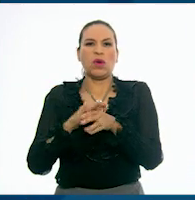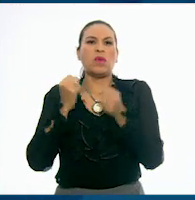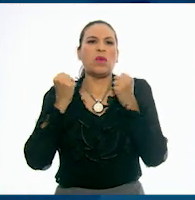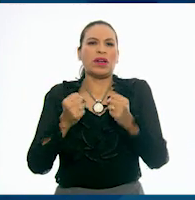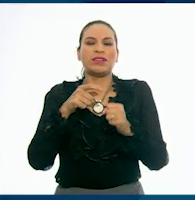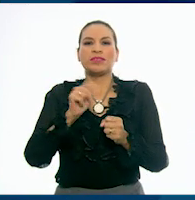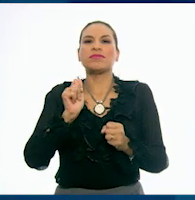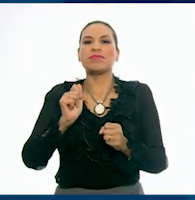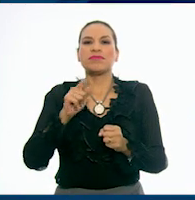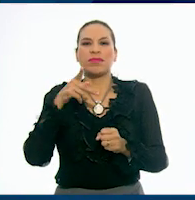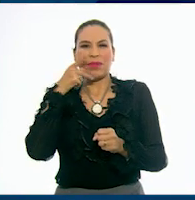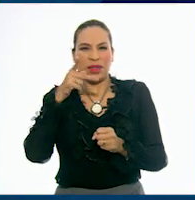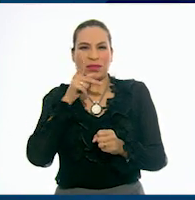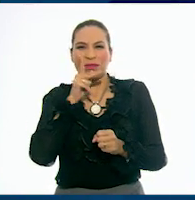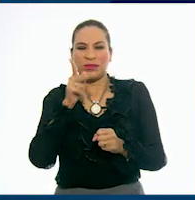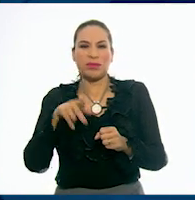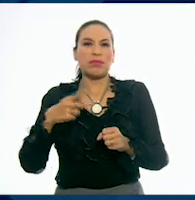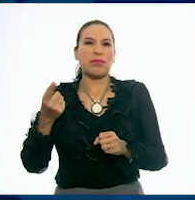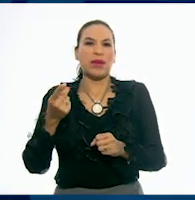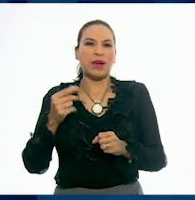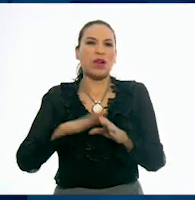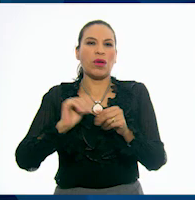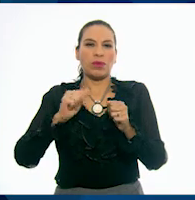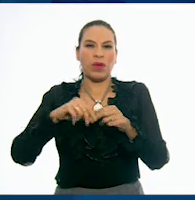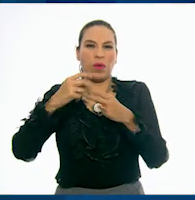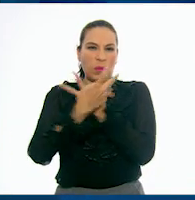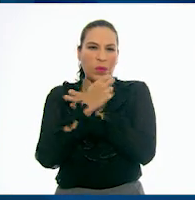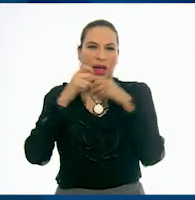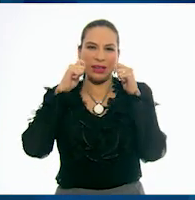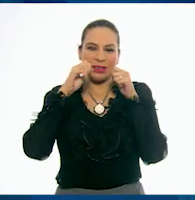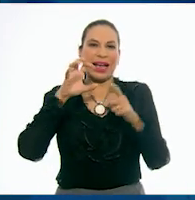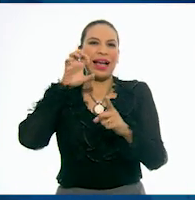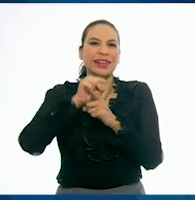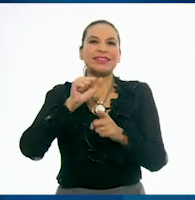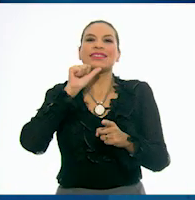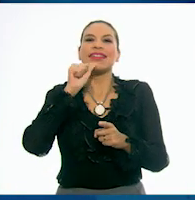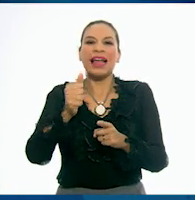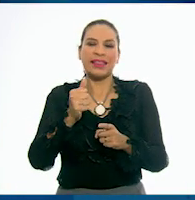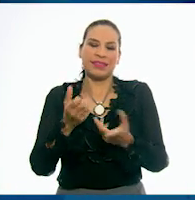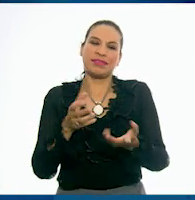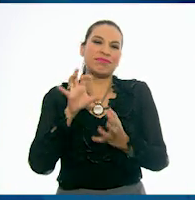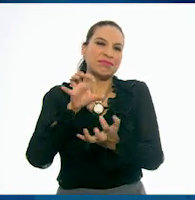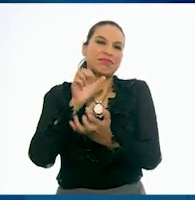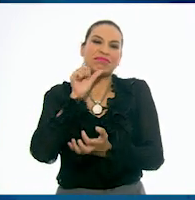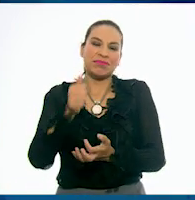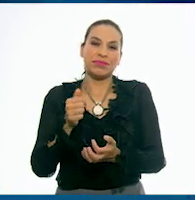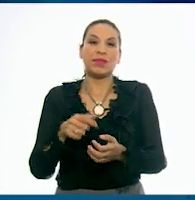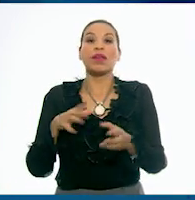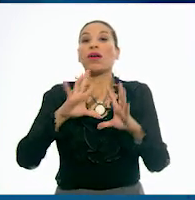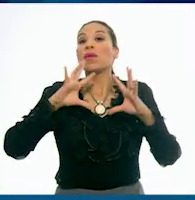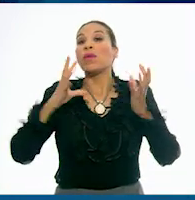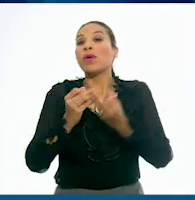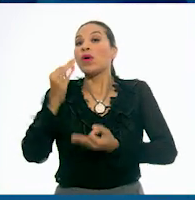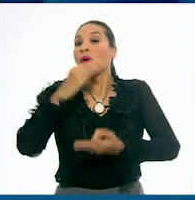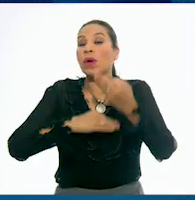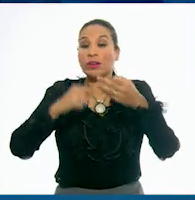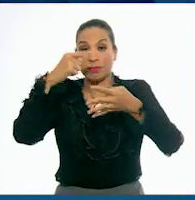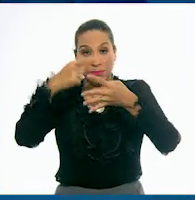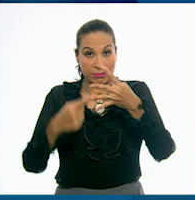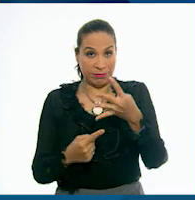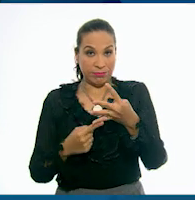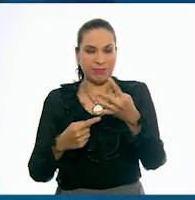célebre su frase aquella de perro con hueso en la boca, ni muerde ni ladra. Y la suma de todos esos